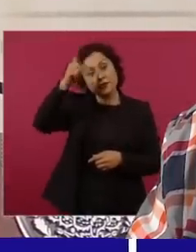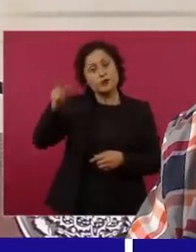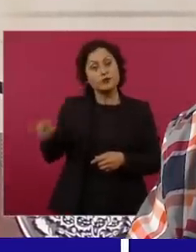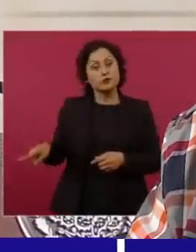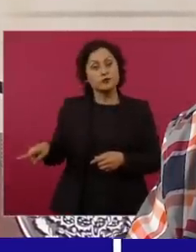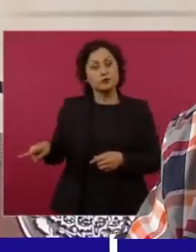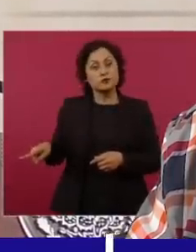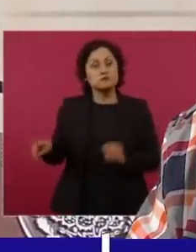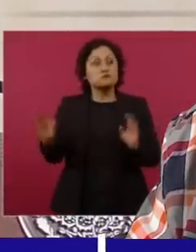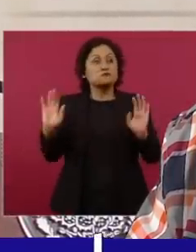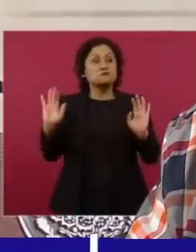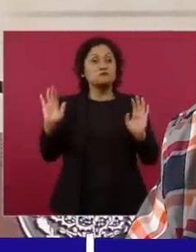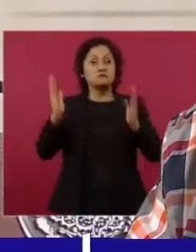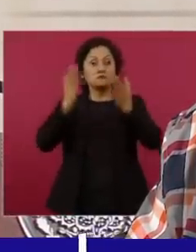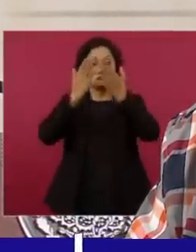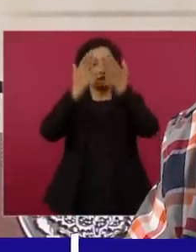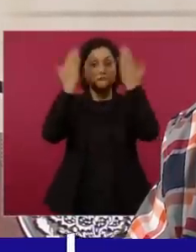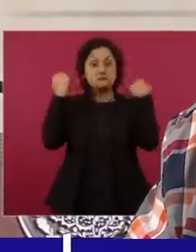no sabían